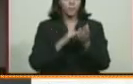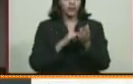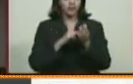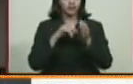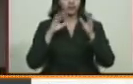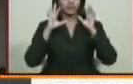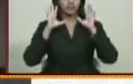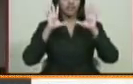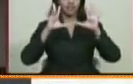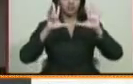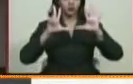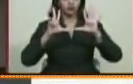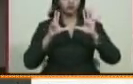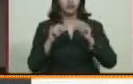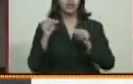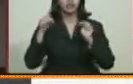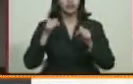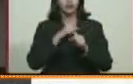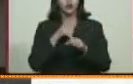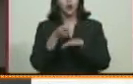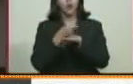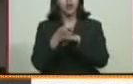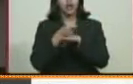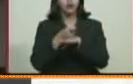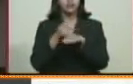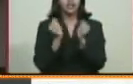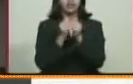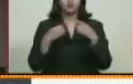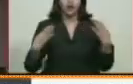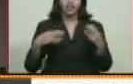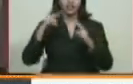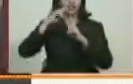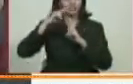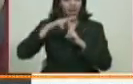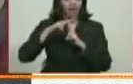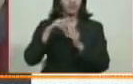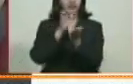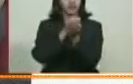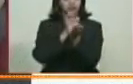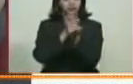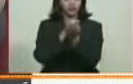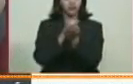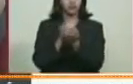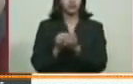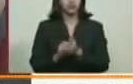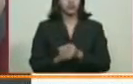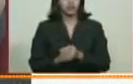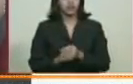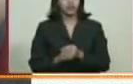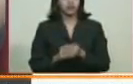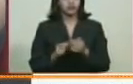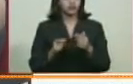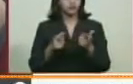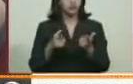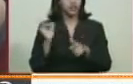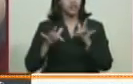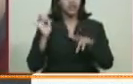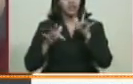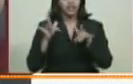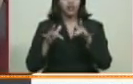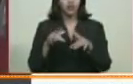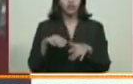gobernador de Anzoátegui, la gobernadora de Táchira, el gobernador de Margarita, de Masparta, y otro, el secretario general de